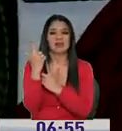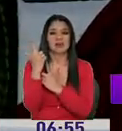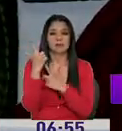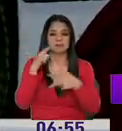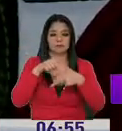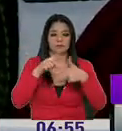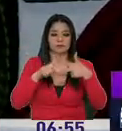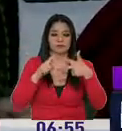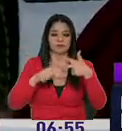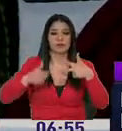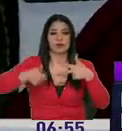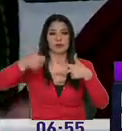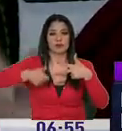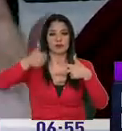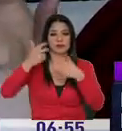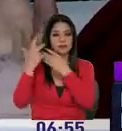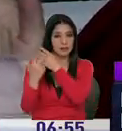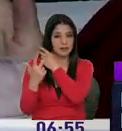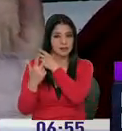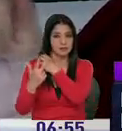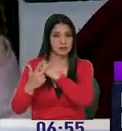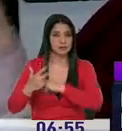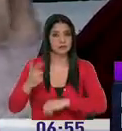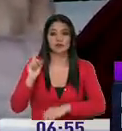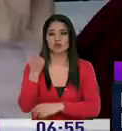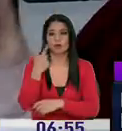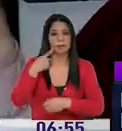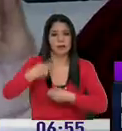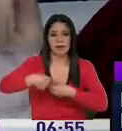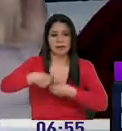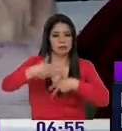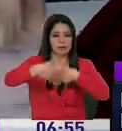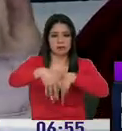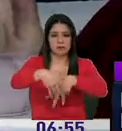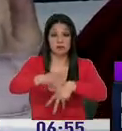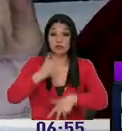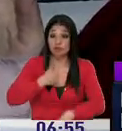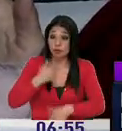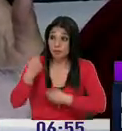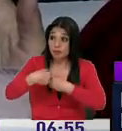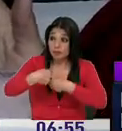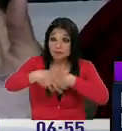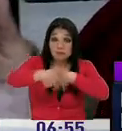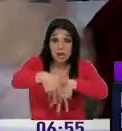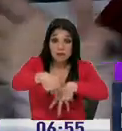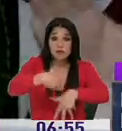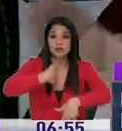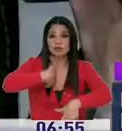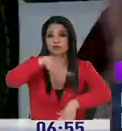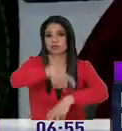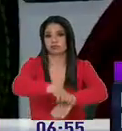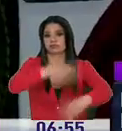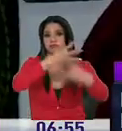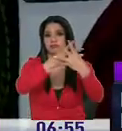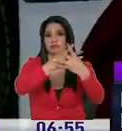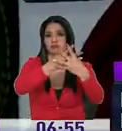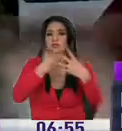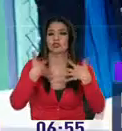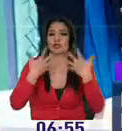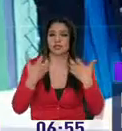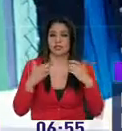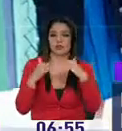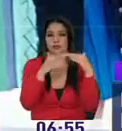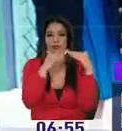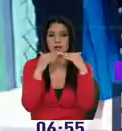simplemente por participar en marchas y movilizaciones sociales a favor de la vuelta a la democracia